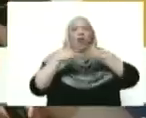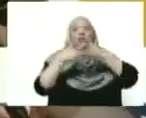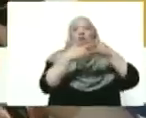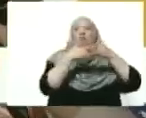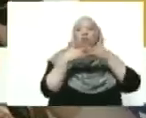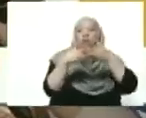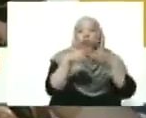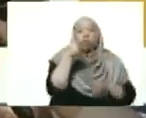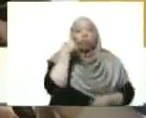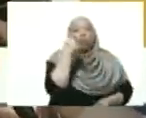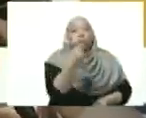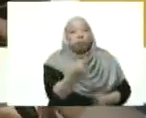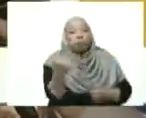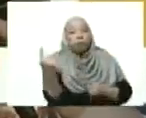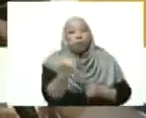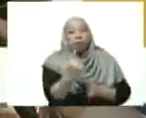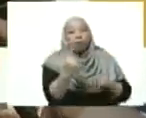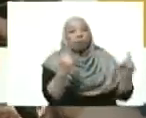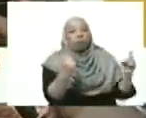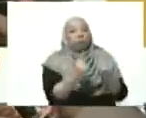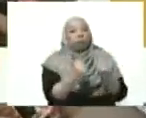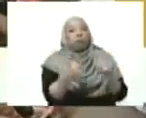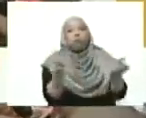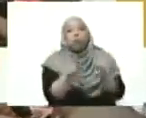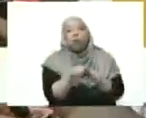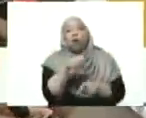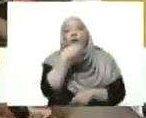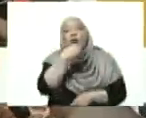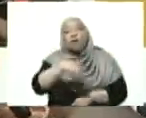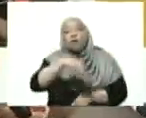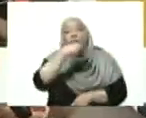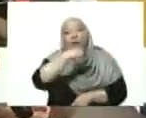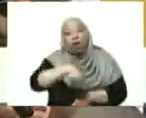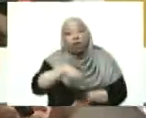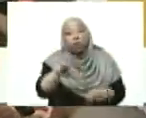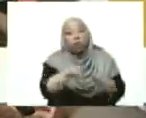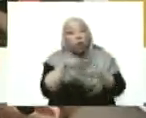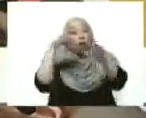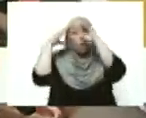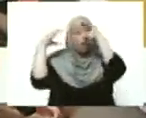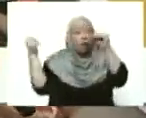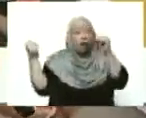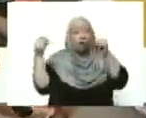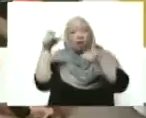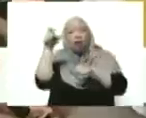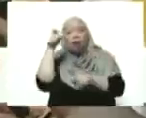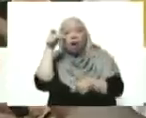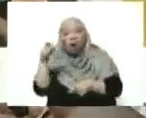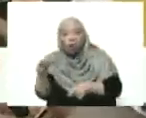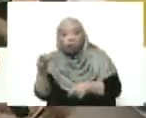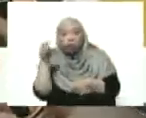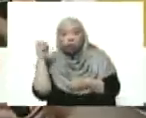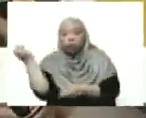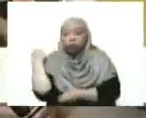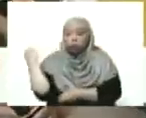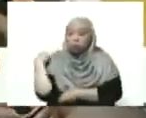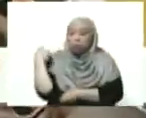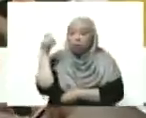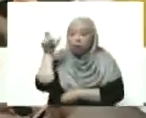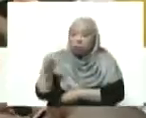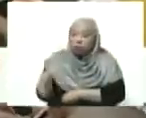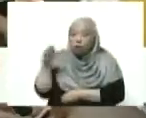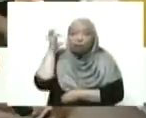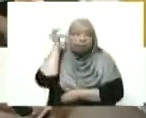de Estados Unidos y de la embajada de Israel. Entonces, le hacemos un llamado a esa fiscal, que ya hay una sentencia